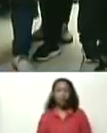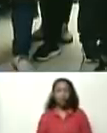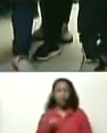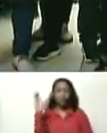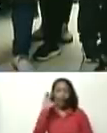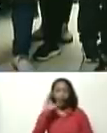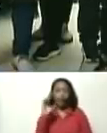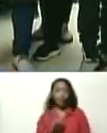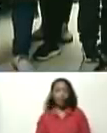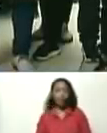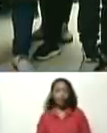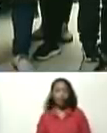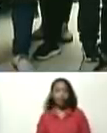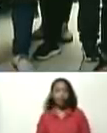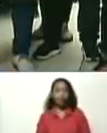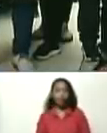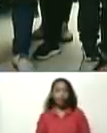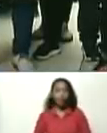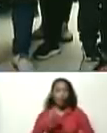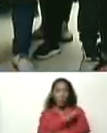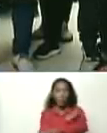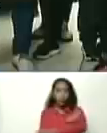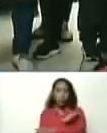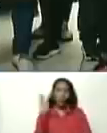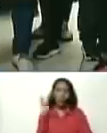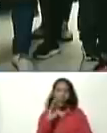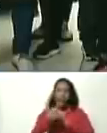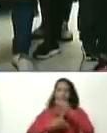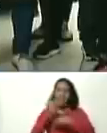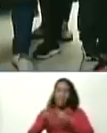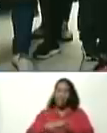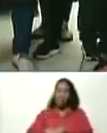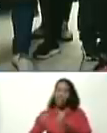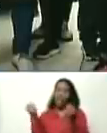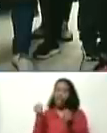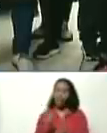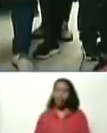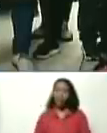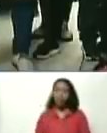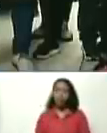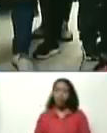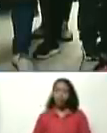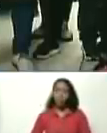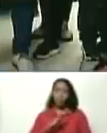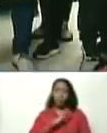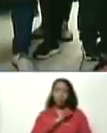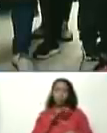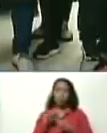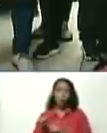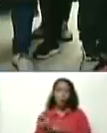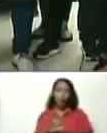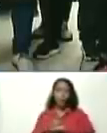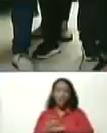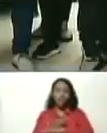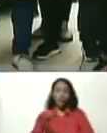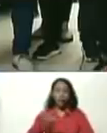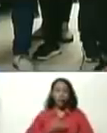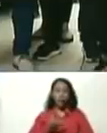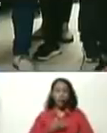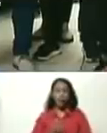Caracas. La ultraderecha viene a hacer daño. Se apropian de gobernaciones o de